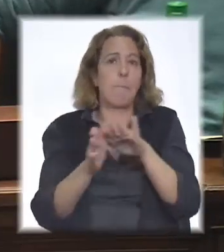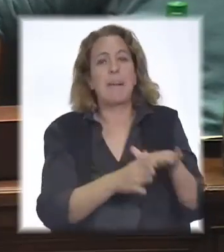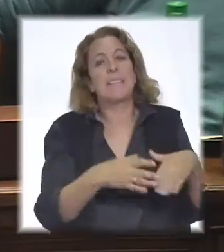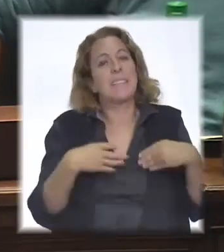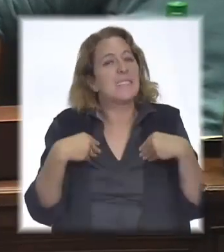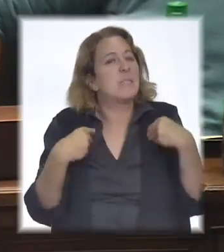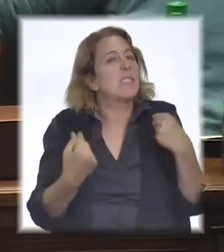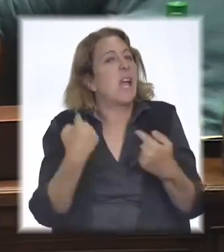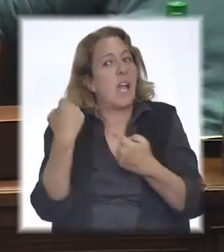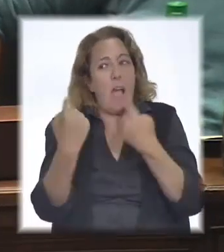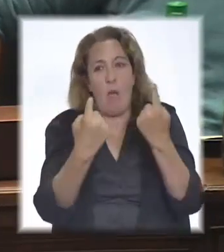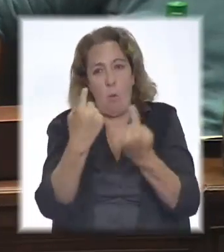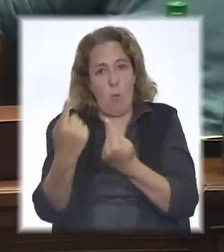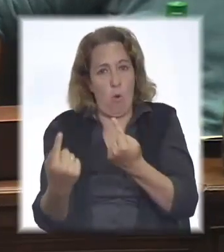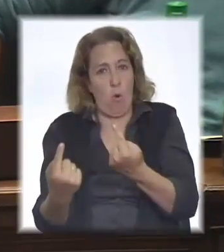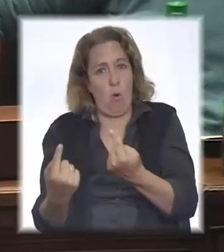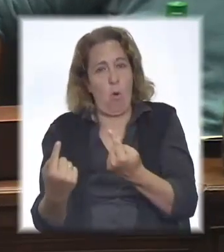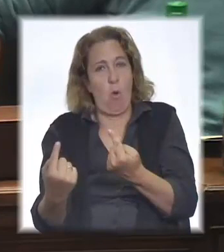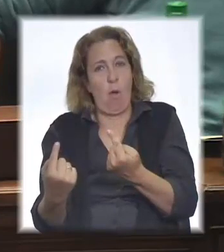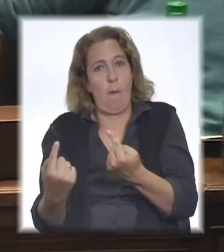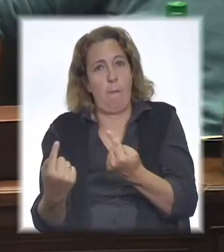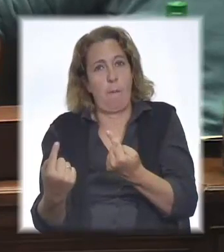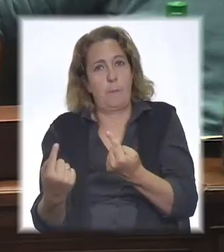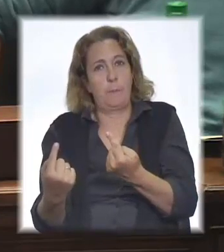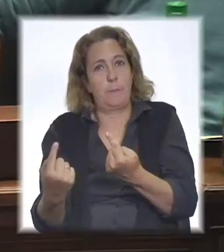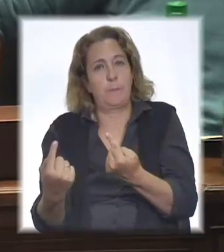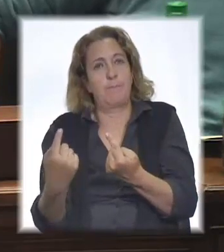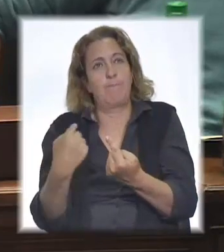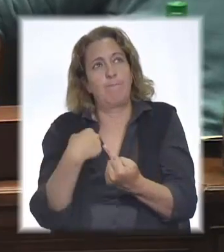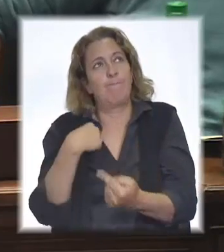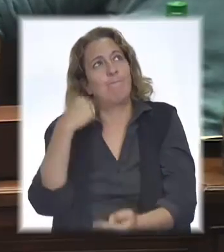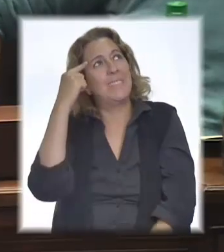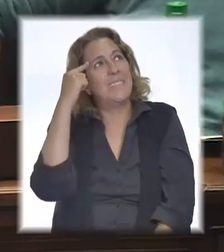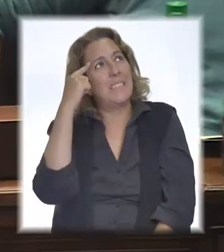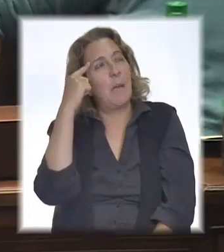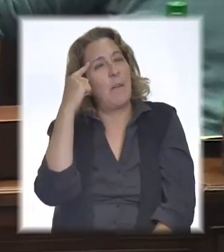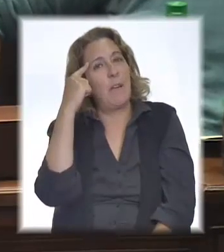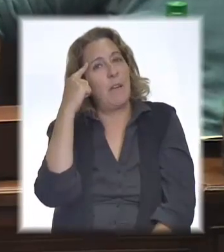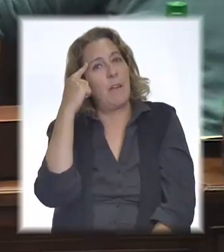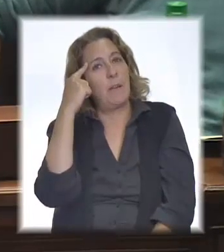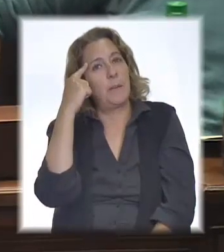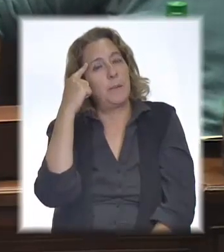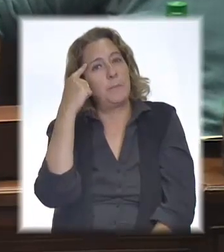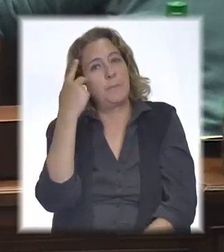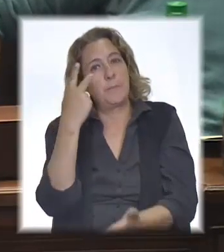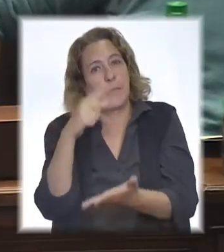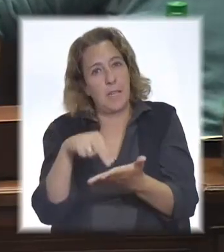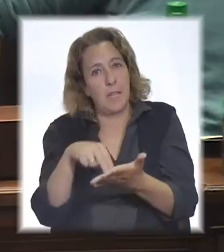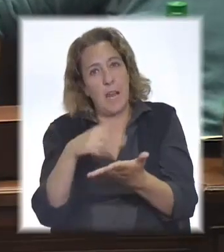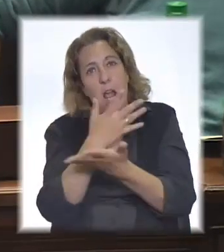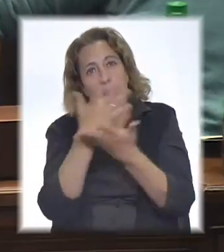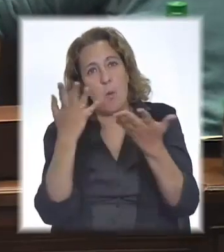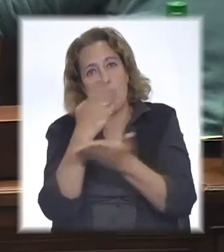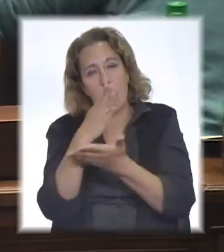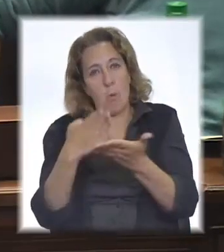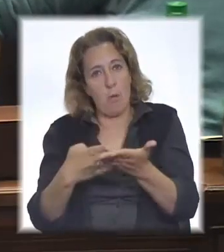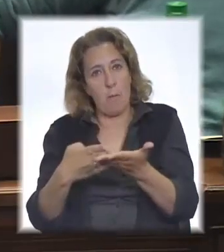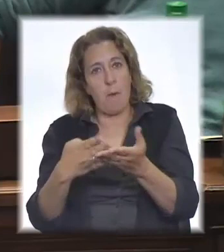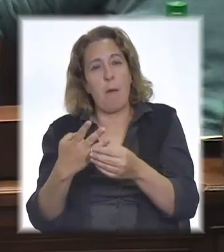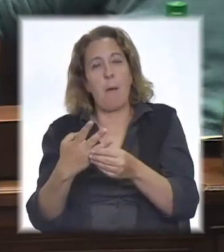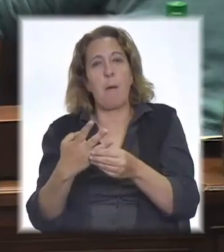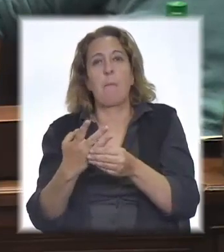uno y yo pensaba pensaba leer algunos poemas pero voy a